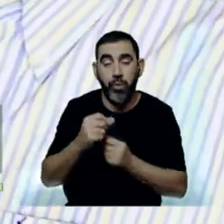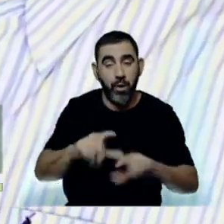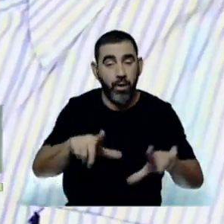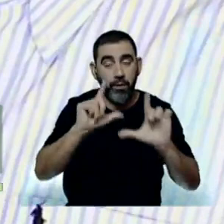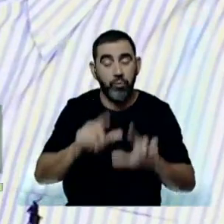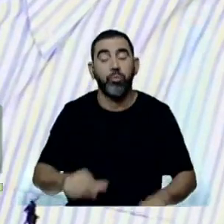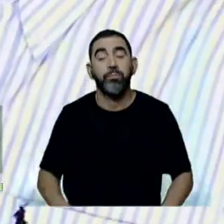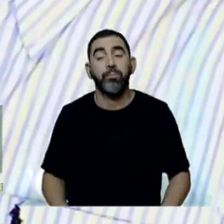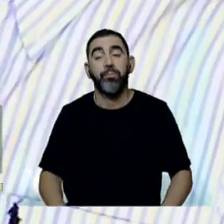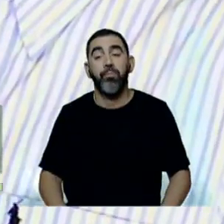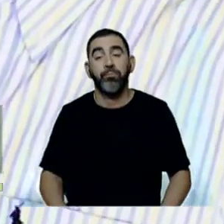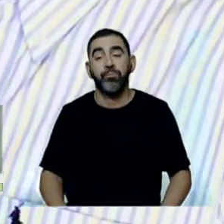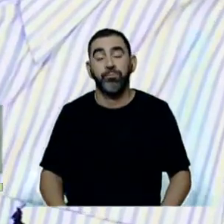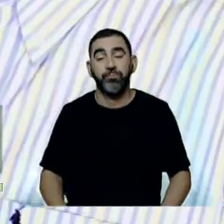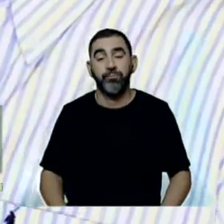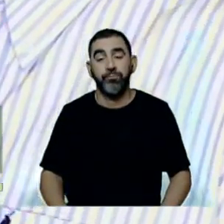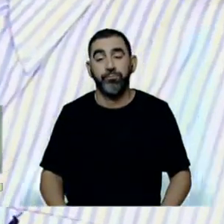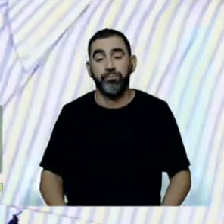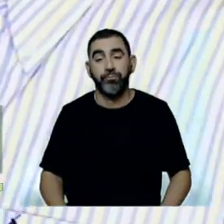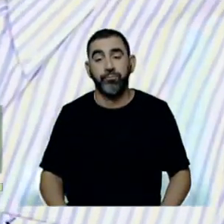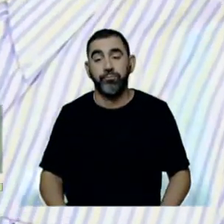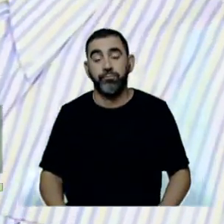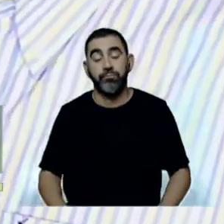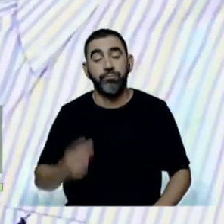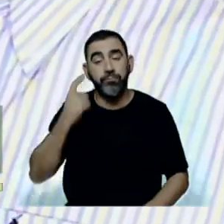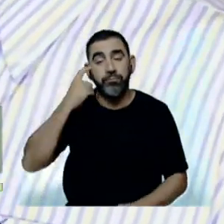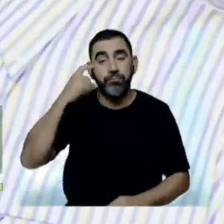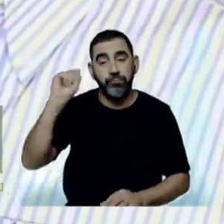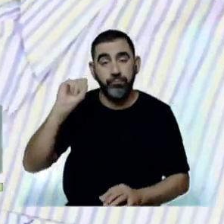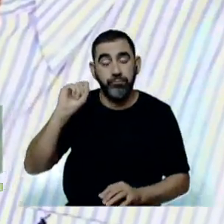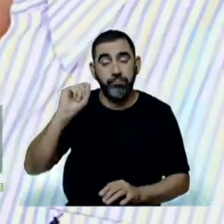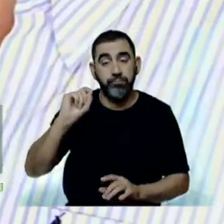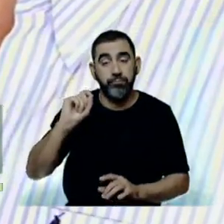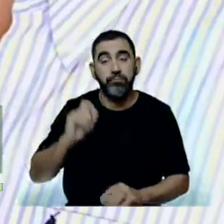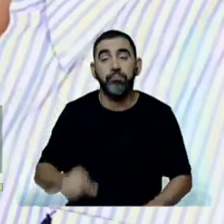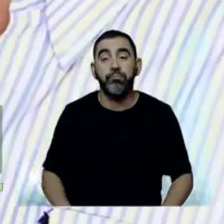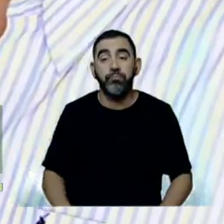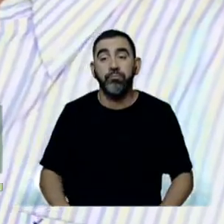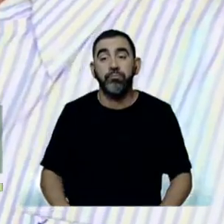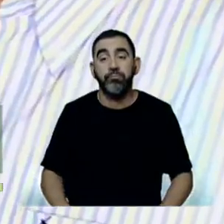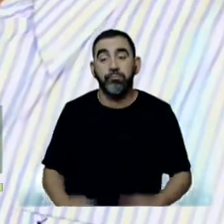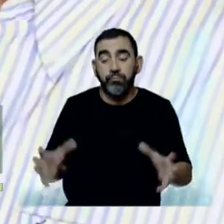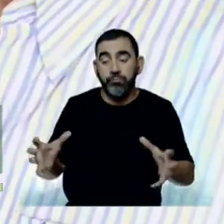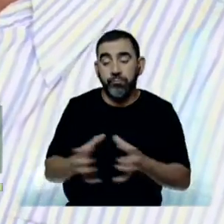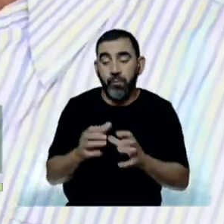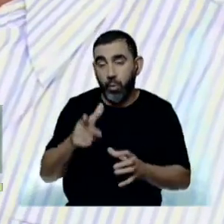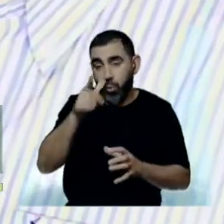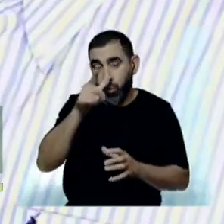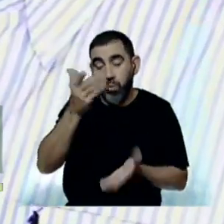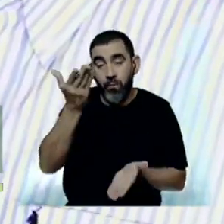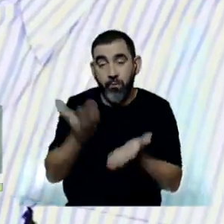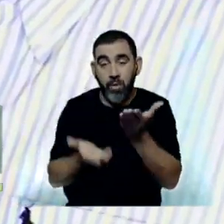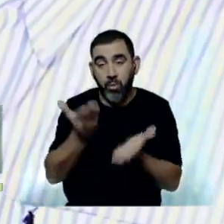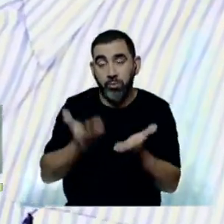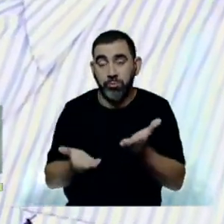propia o no. Y la idea es, como dijimos siempre, juntarnos en julio, hacer una evaluación de